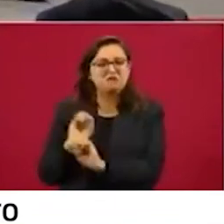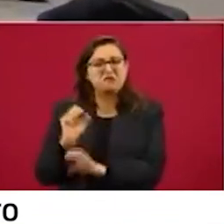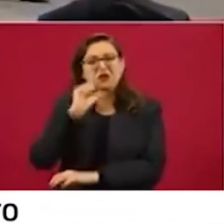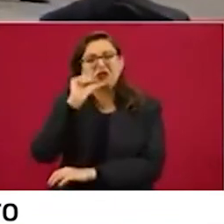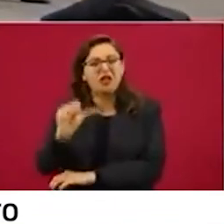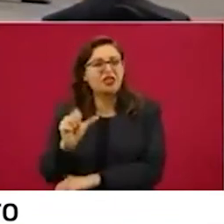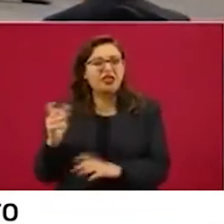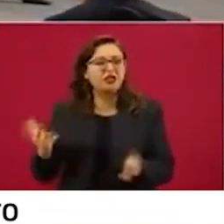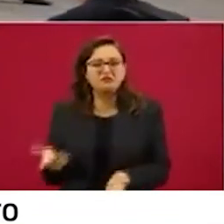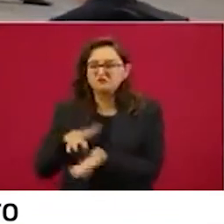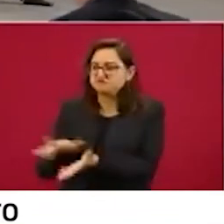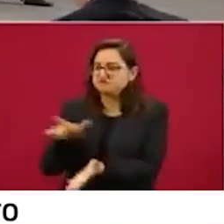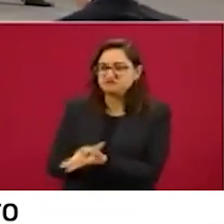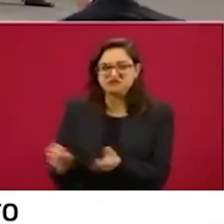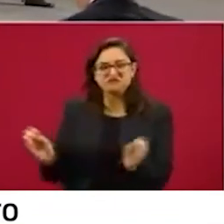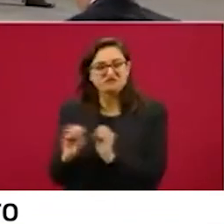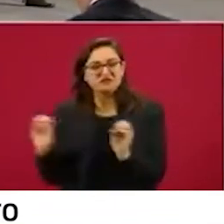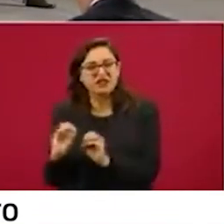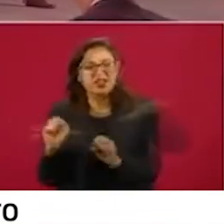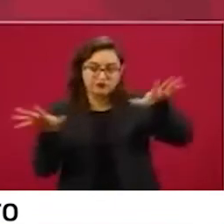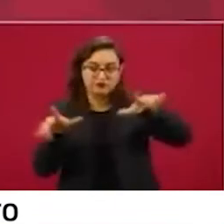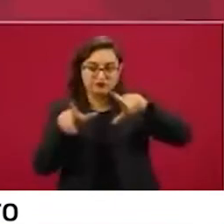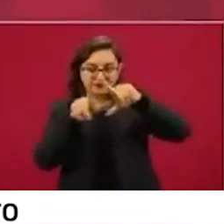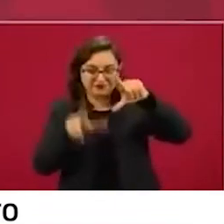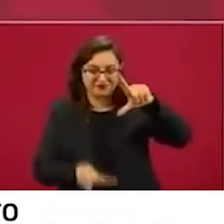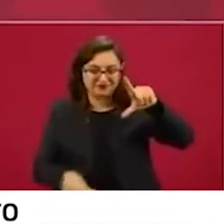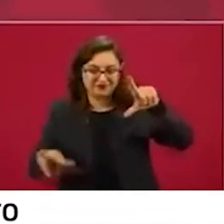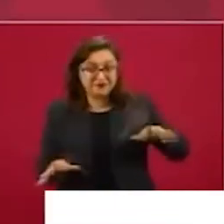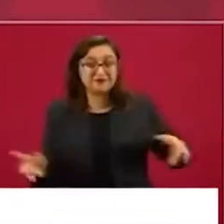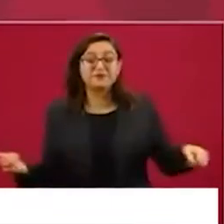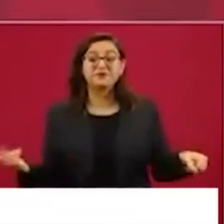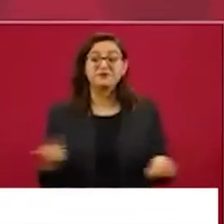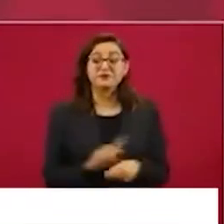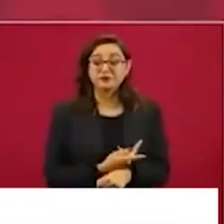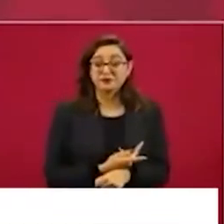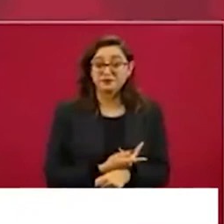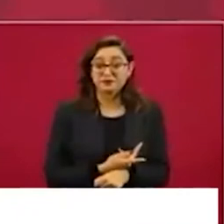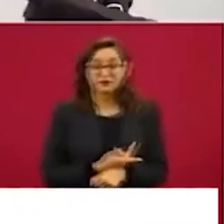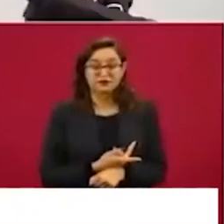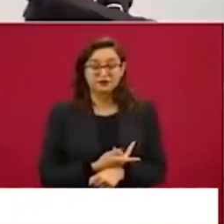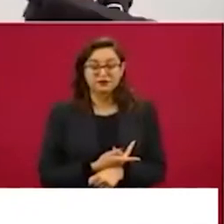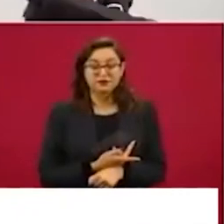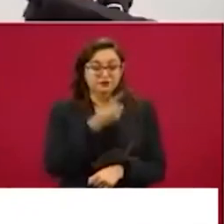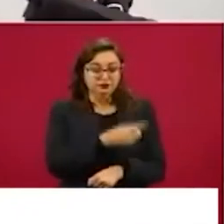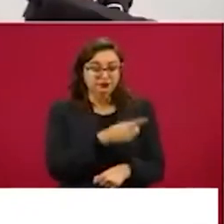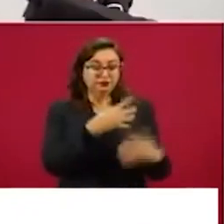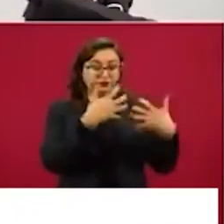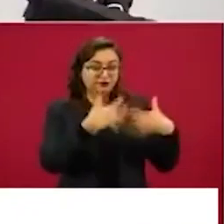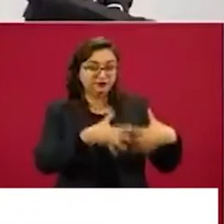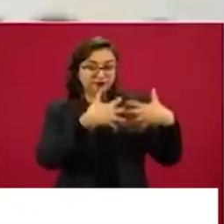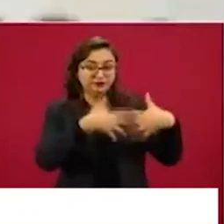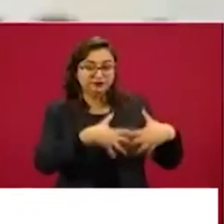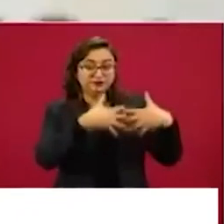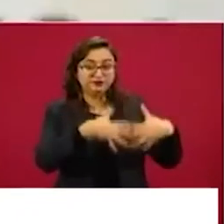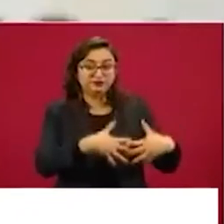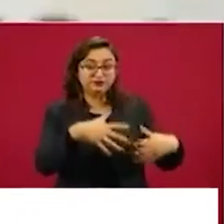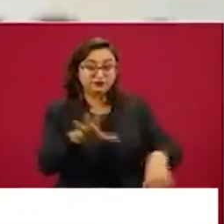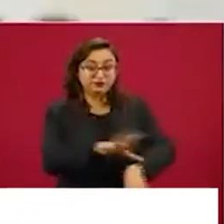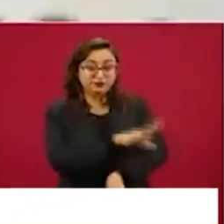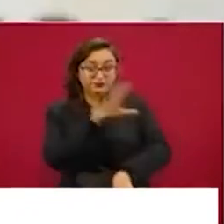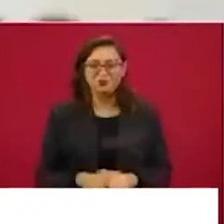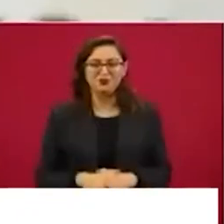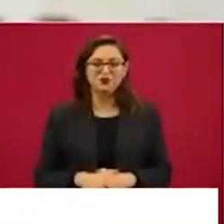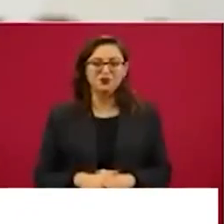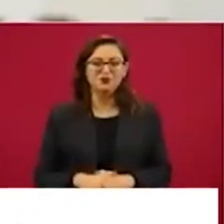acabar con la Comisión Federal de Electricidad. Lo que sucede es que esas plantas no producen energía todo el